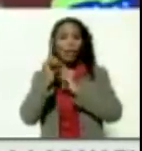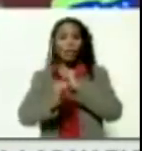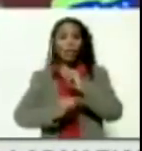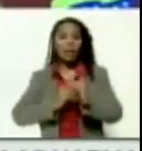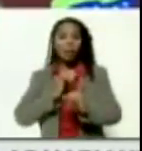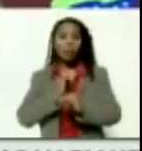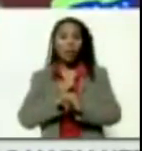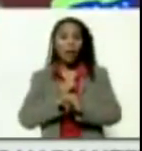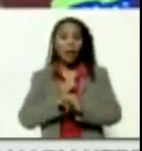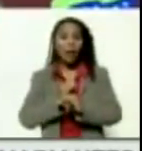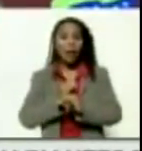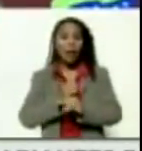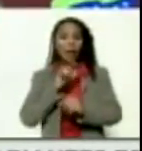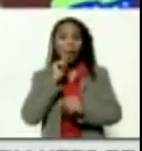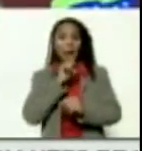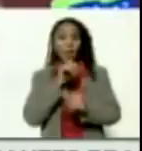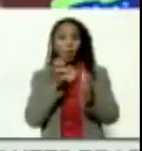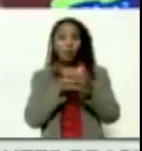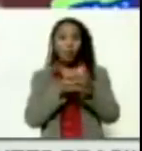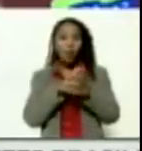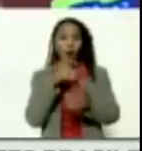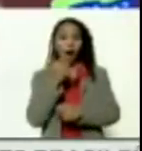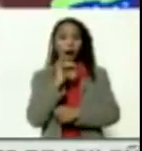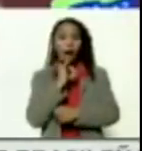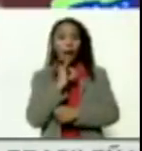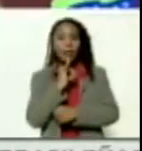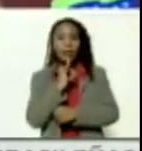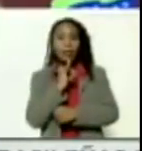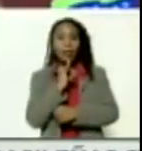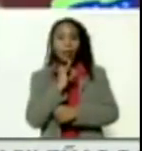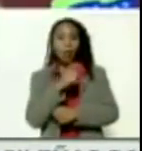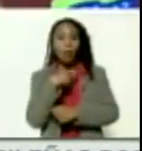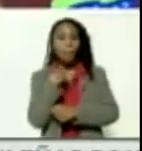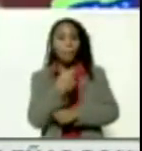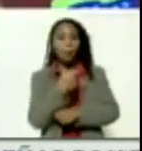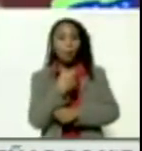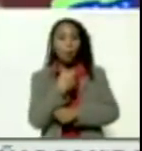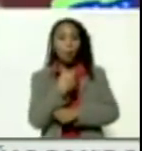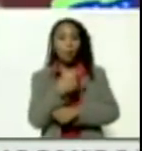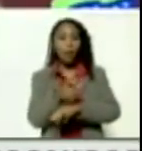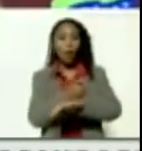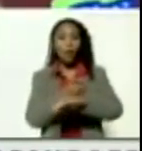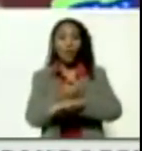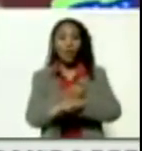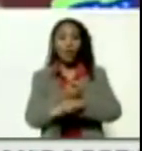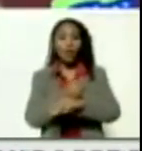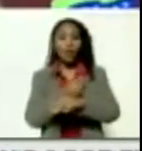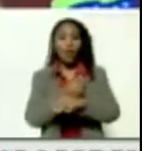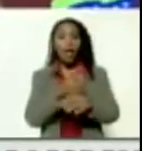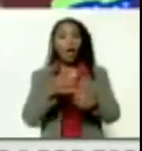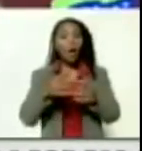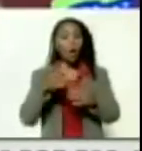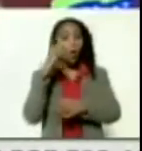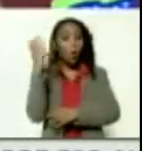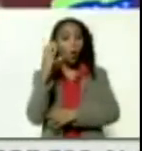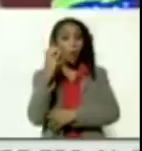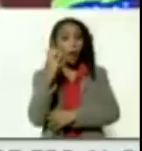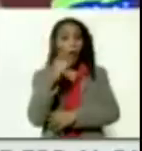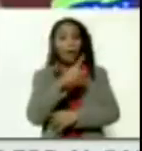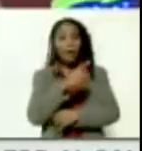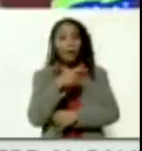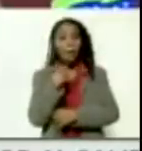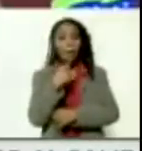internacional que los precitados grupos cuentan con el patrocinio del Gobierno de Colombia y de la Agencia Central de